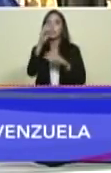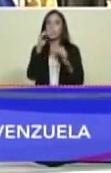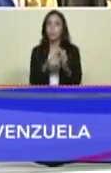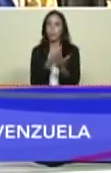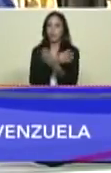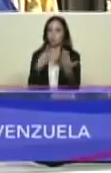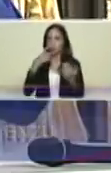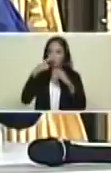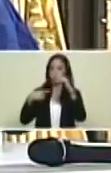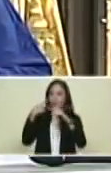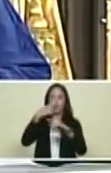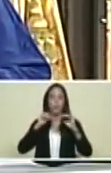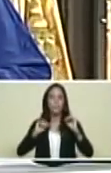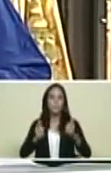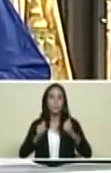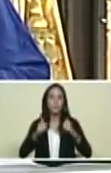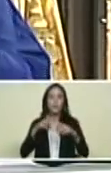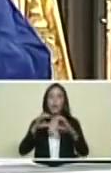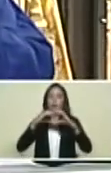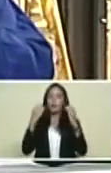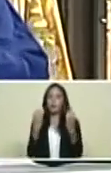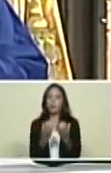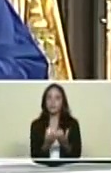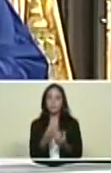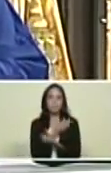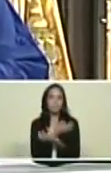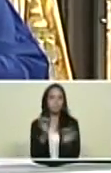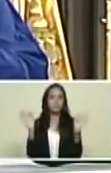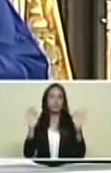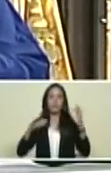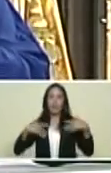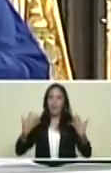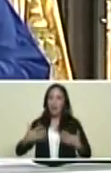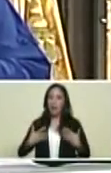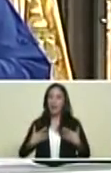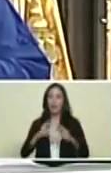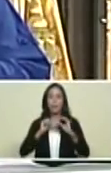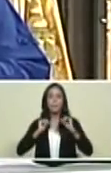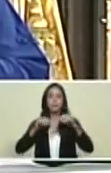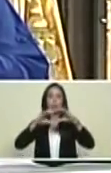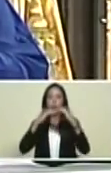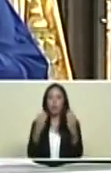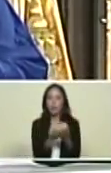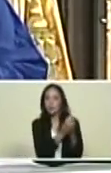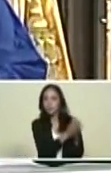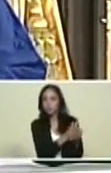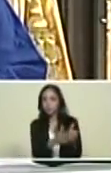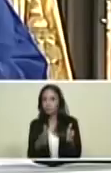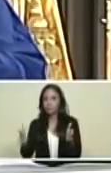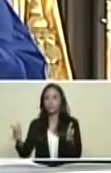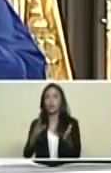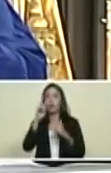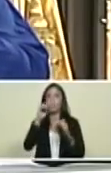2018-2019. Ha arrancado de manera feliz el año escolar